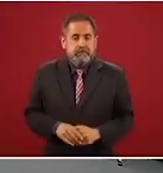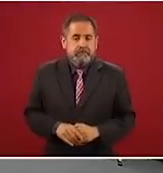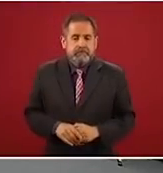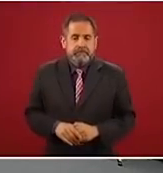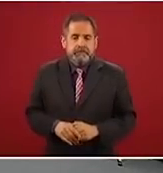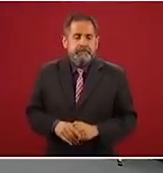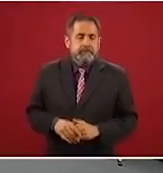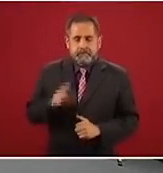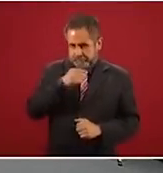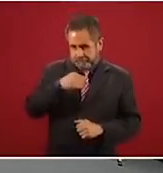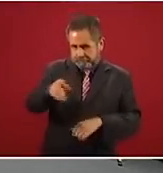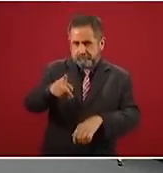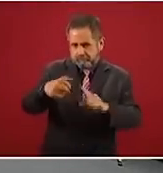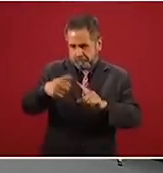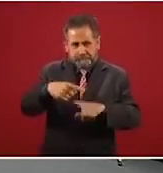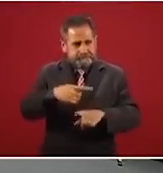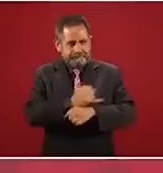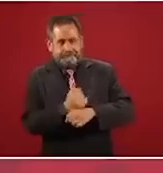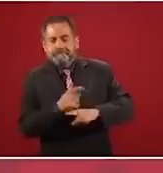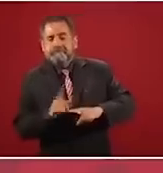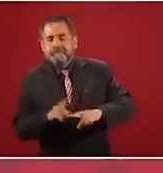Ahí les dejo de tarea que investiguen.